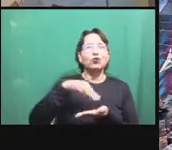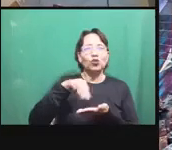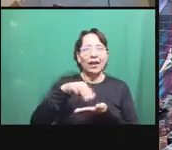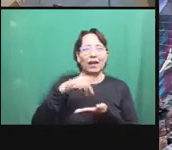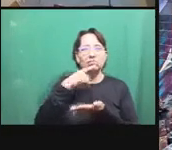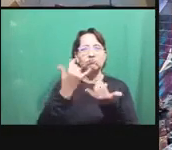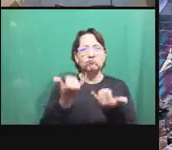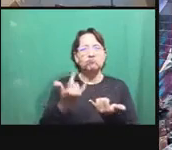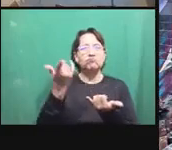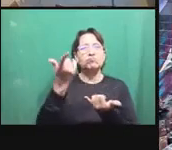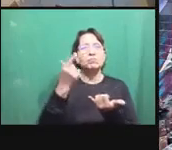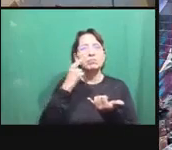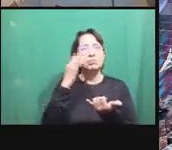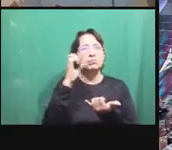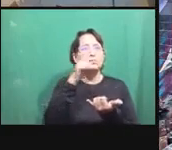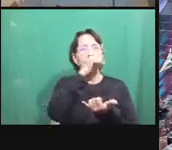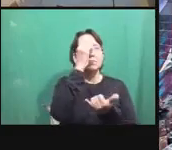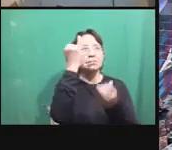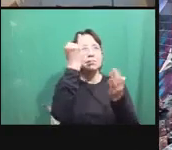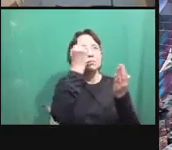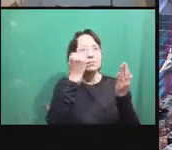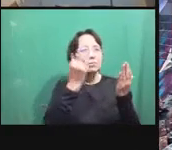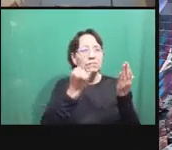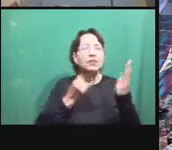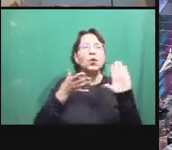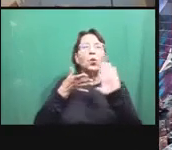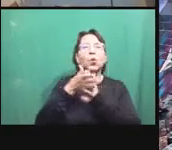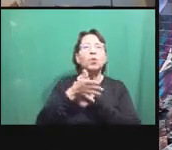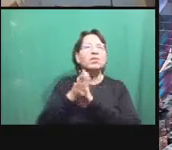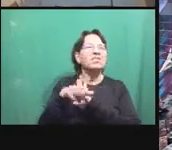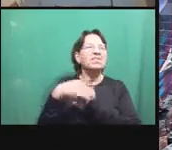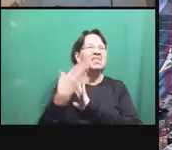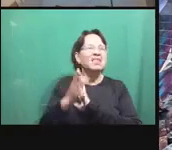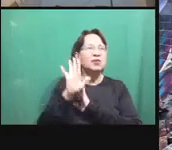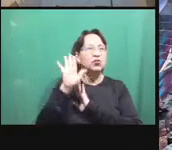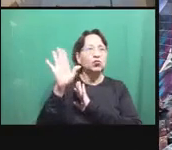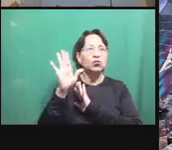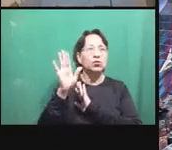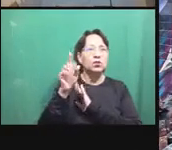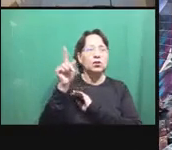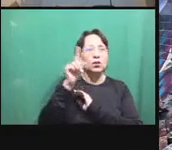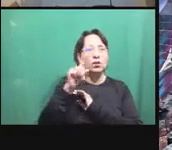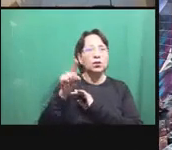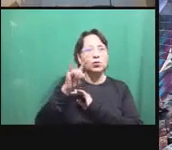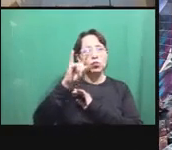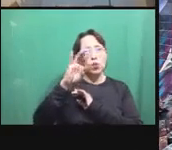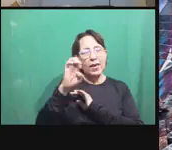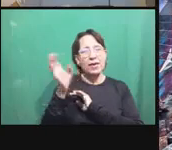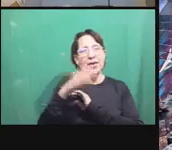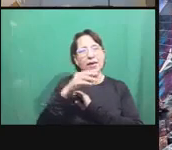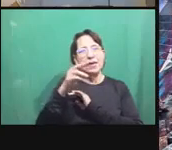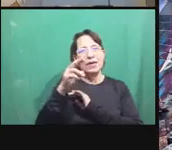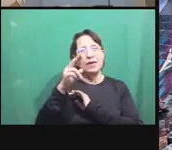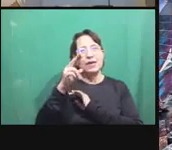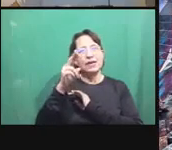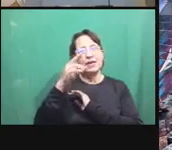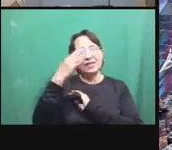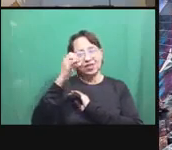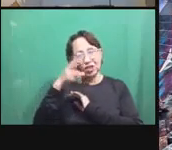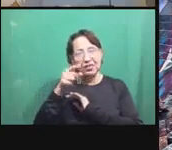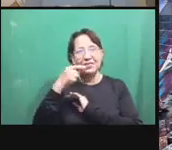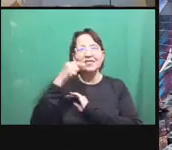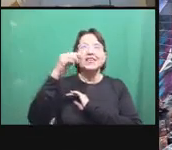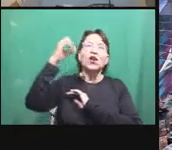de captar o recontar esa historia de Sue y Chi, de la luna y el sol, y ese balance o